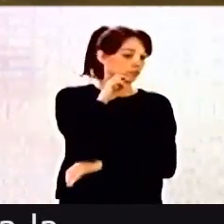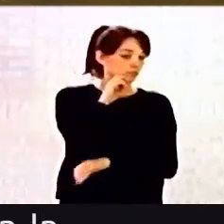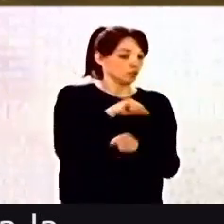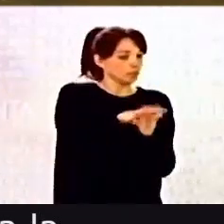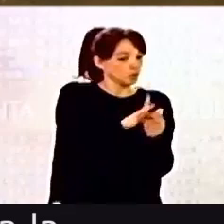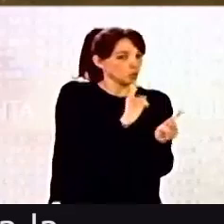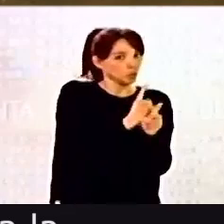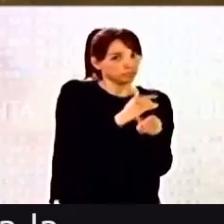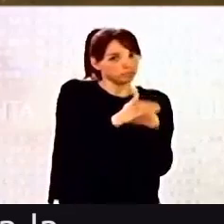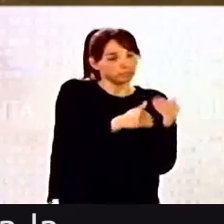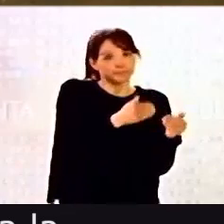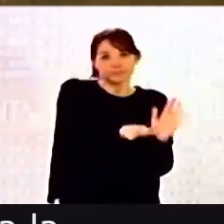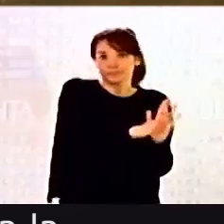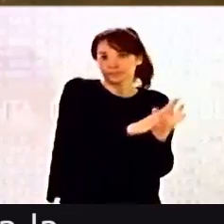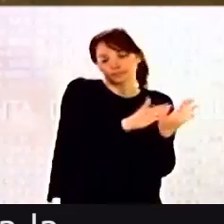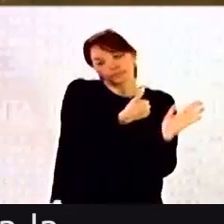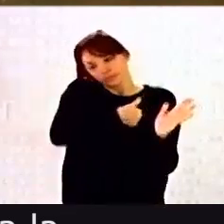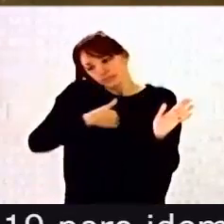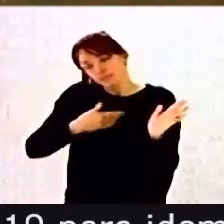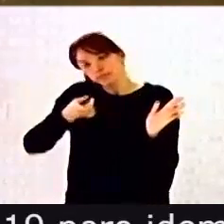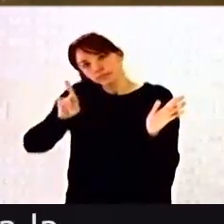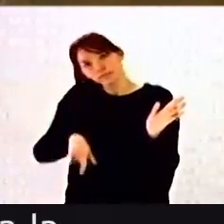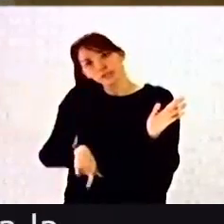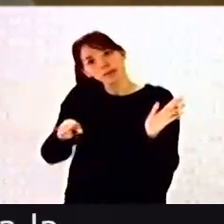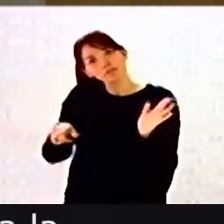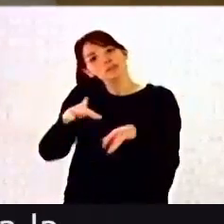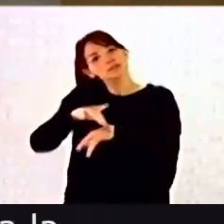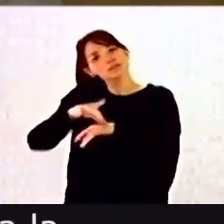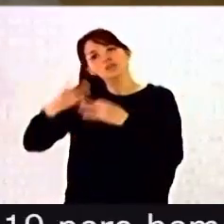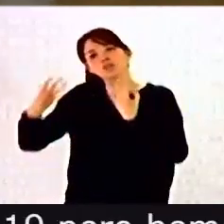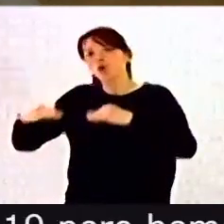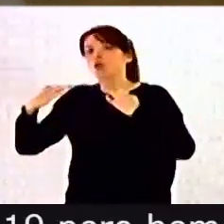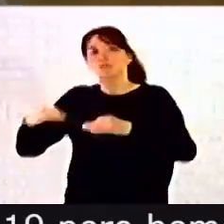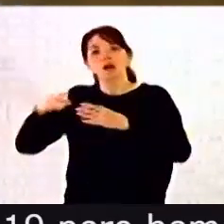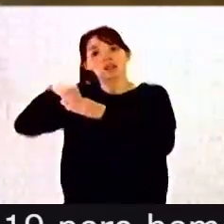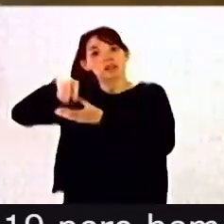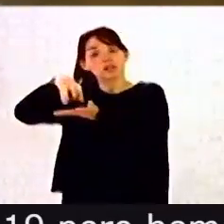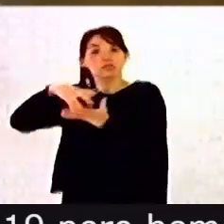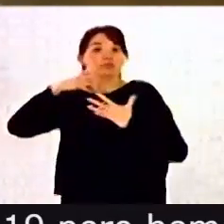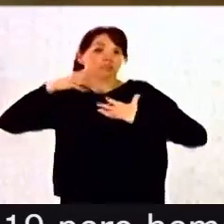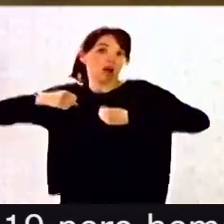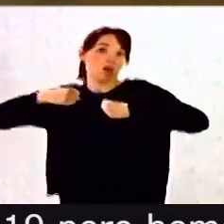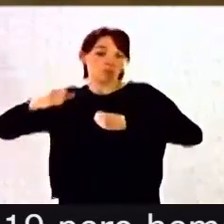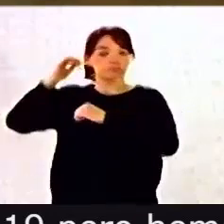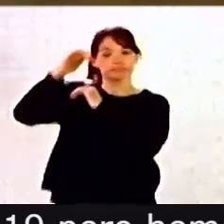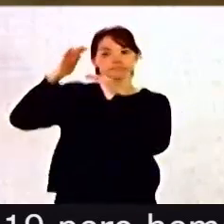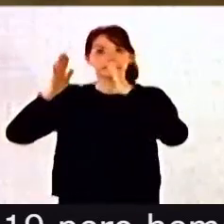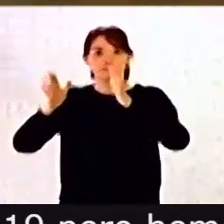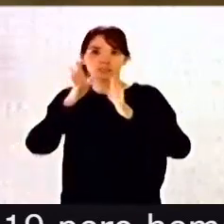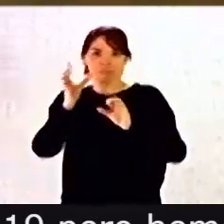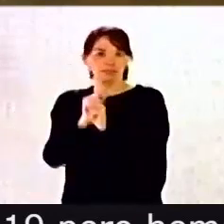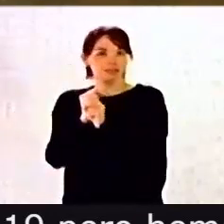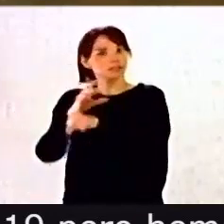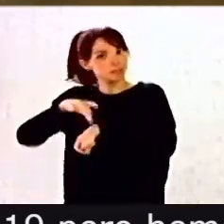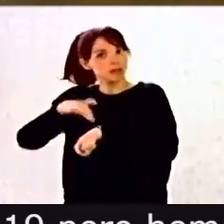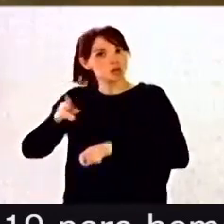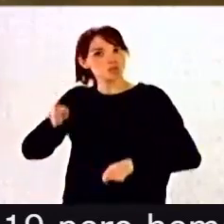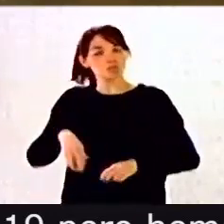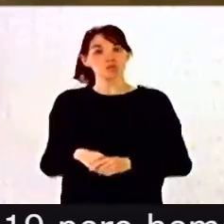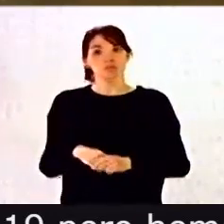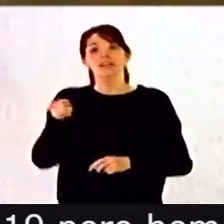pero hemos de ir tendiendo a la normalización de la actividad programada y de la actividad sanitaria. Y ese es